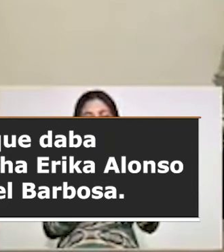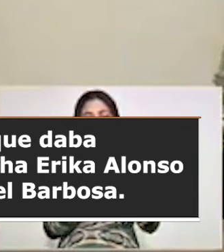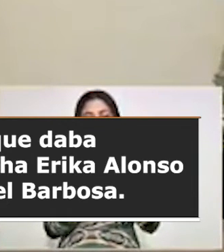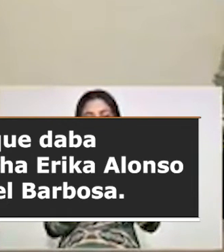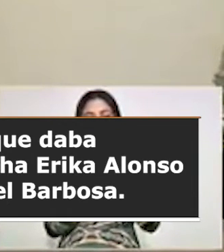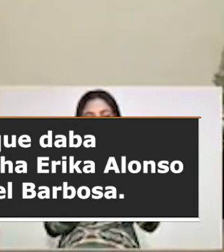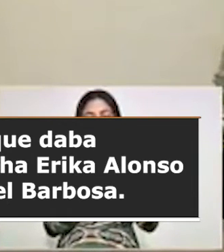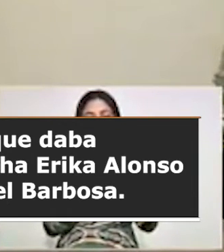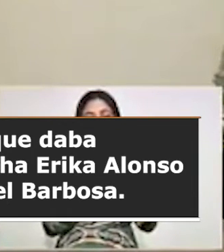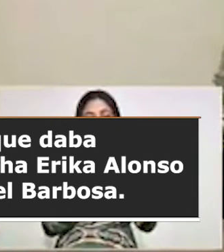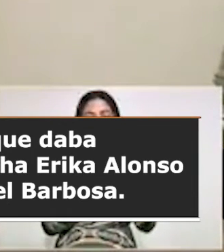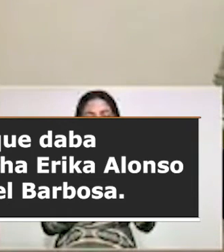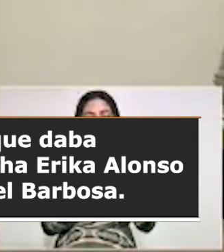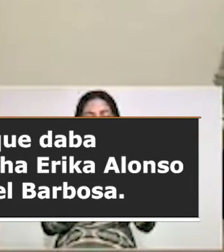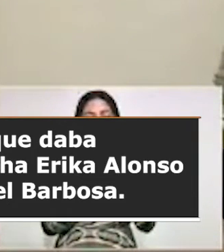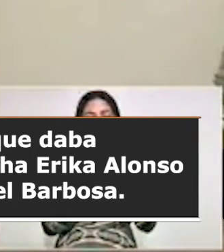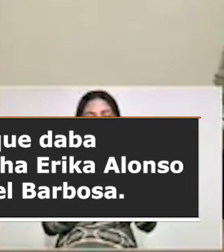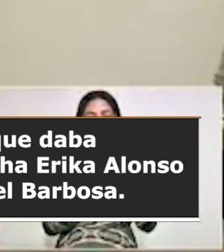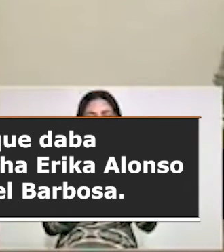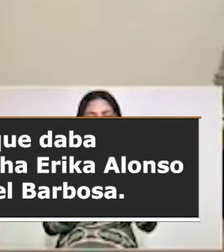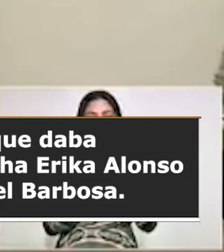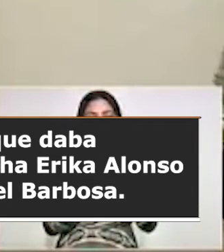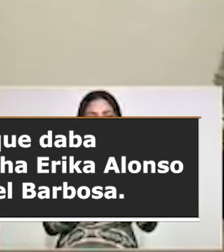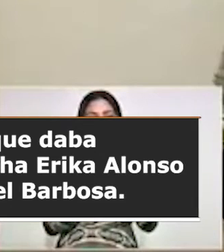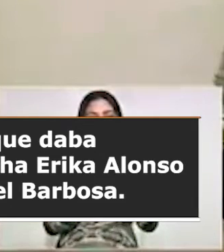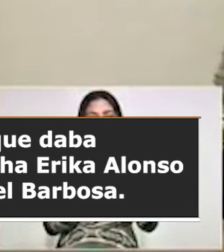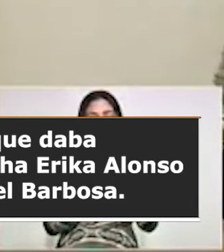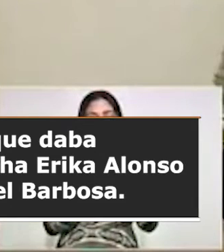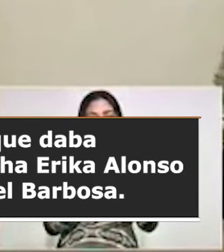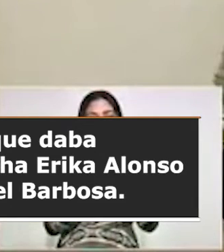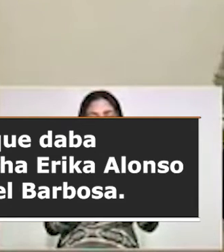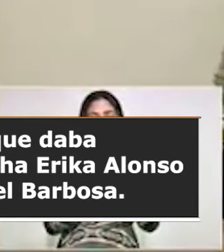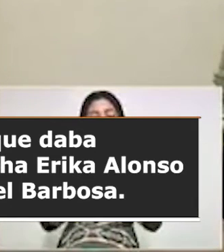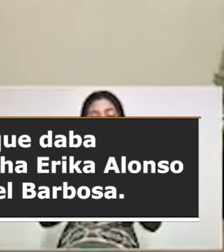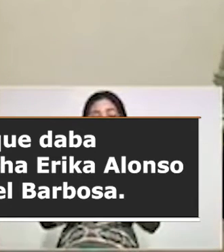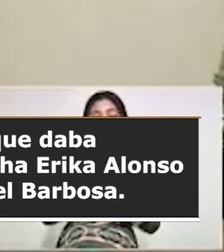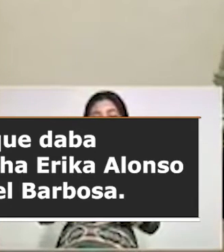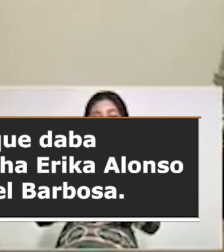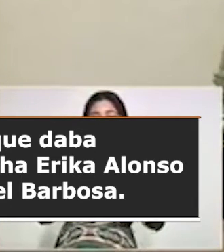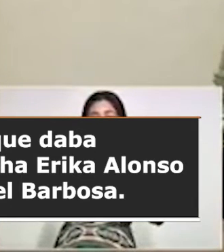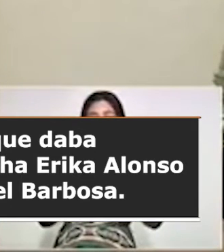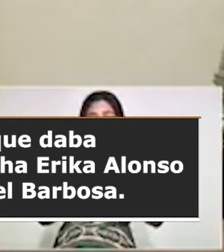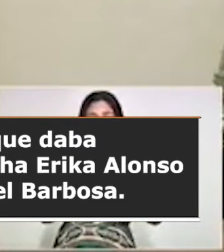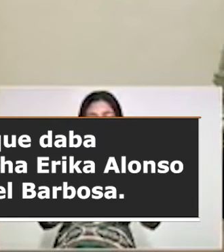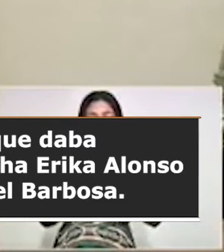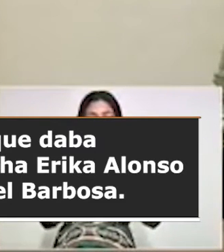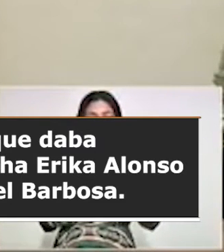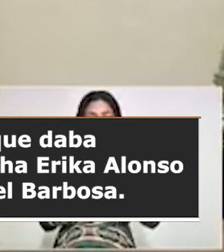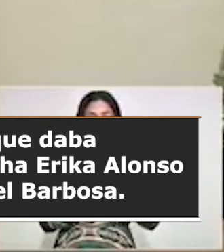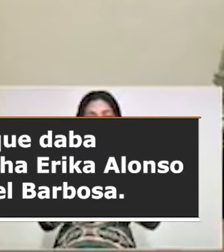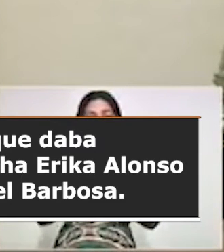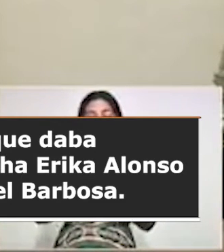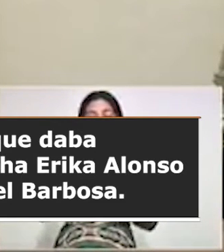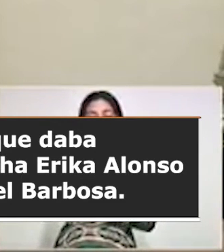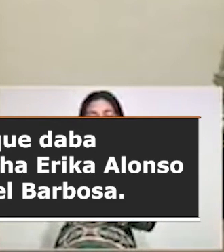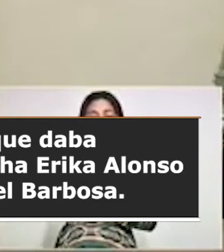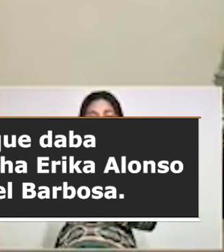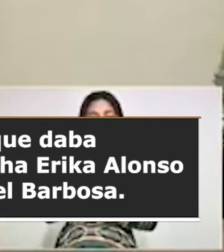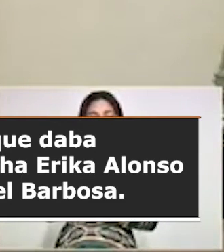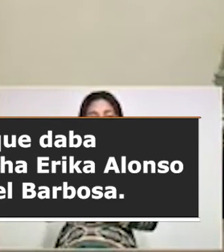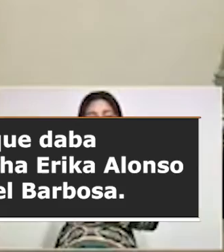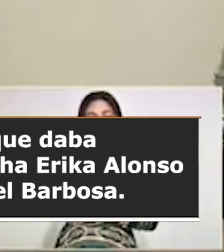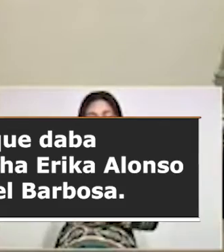un aparato que le daba mantenimiento a una empresa. La Fiscalía General del Estado encontró